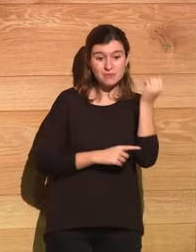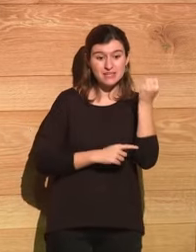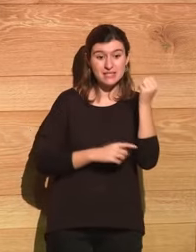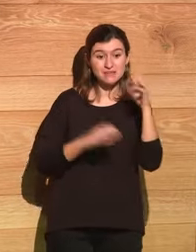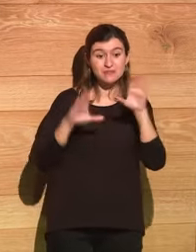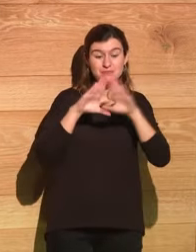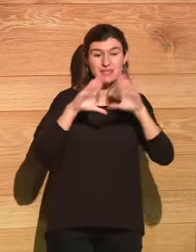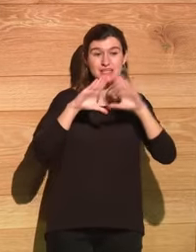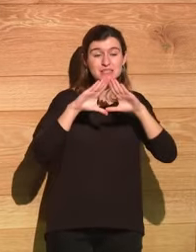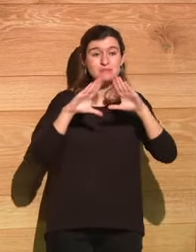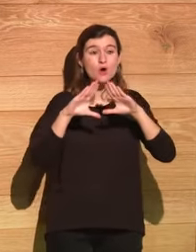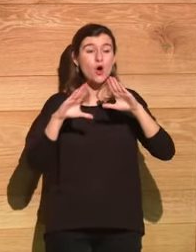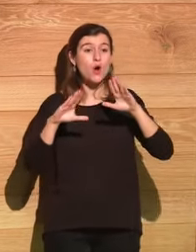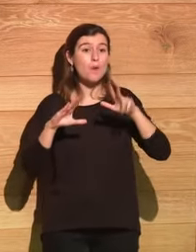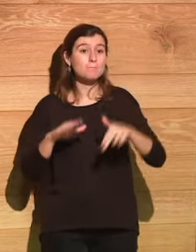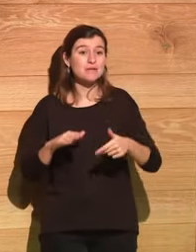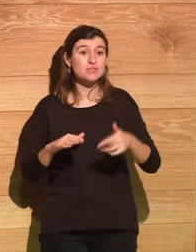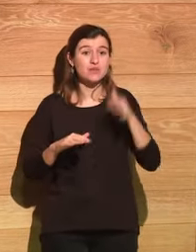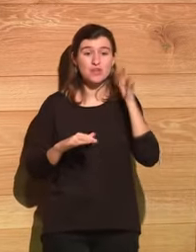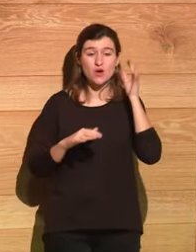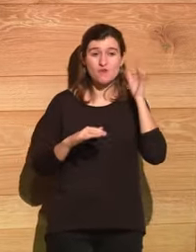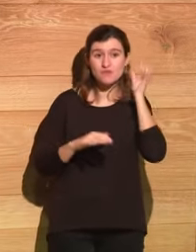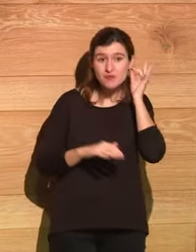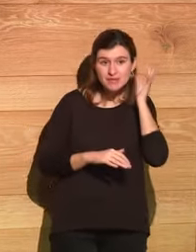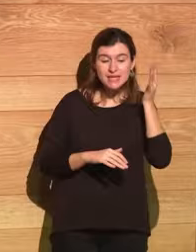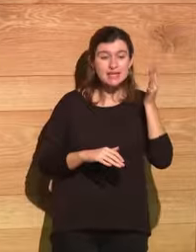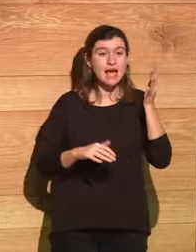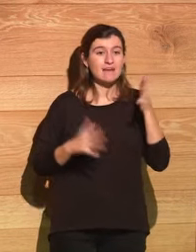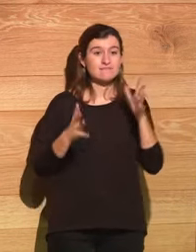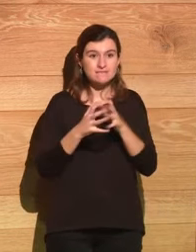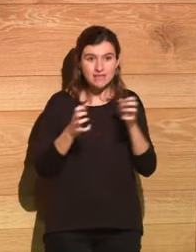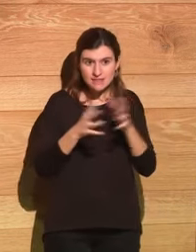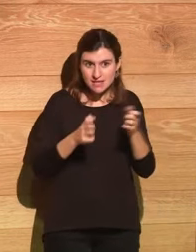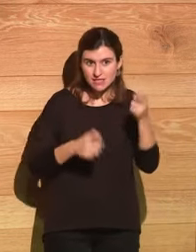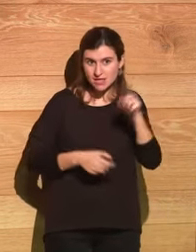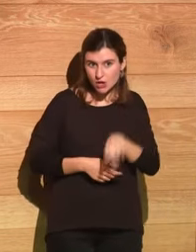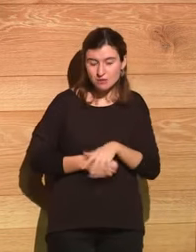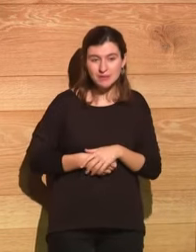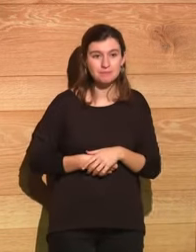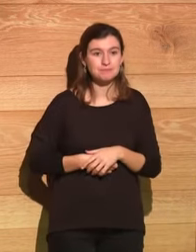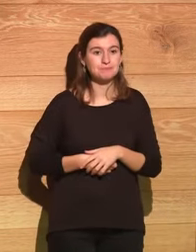masturbación femenina y deseo, que también...